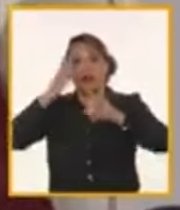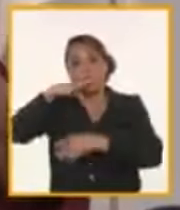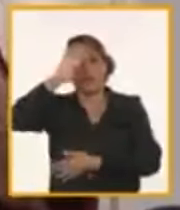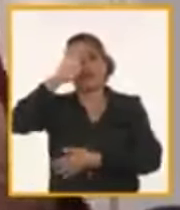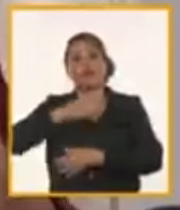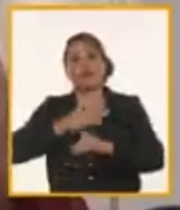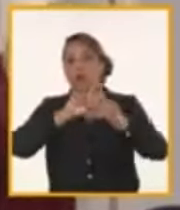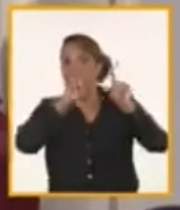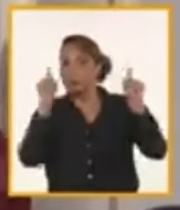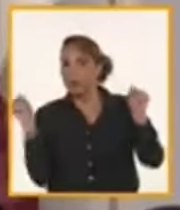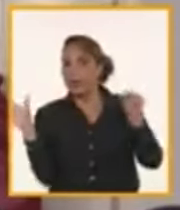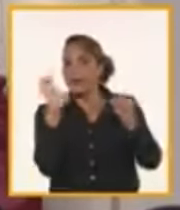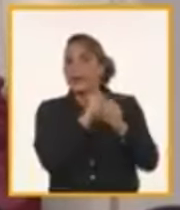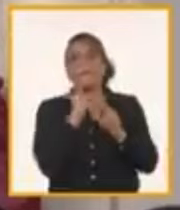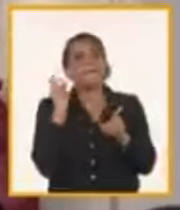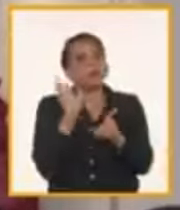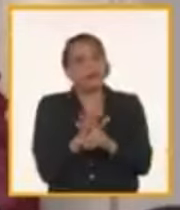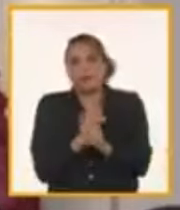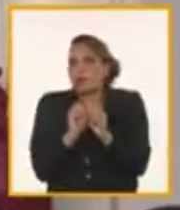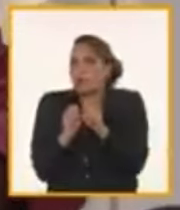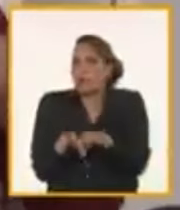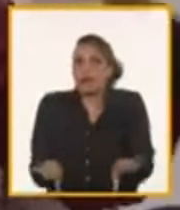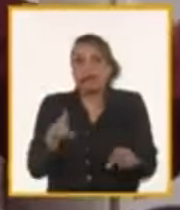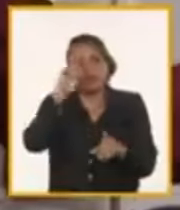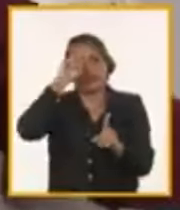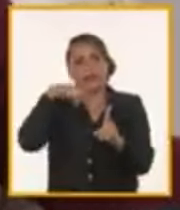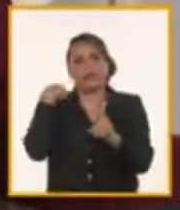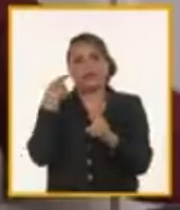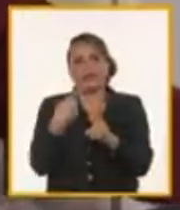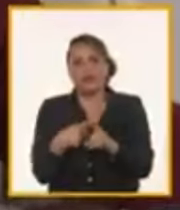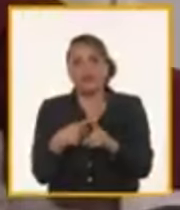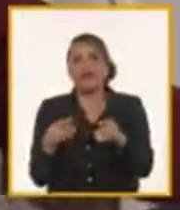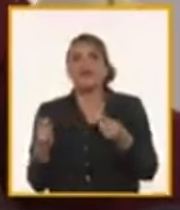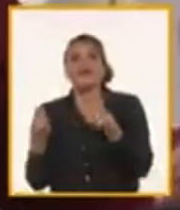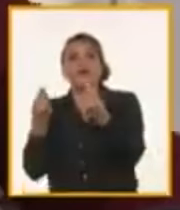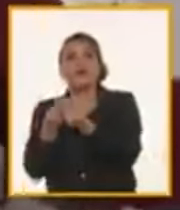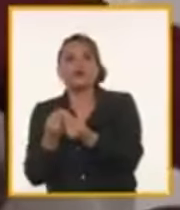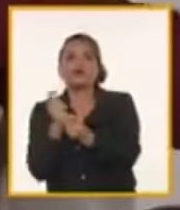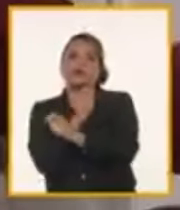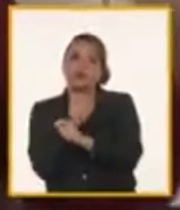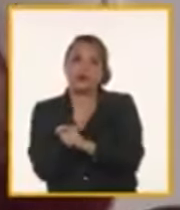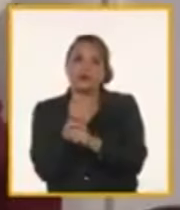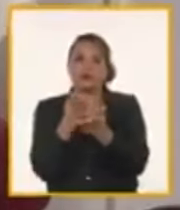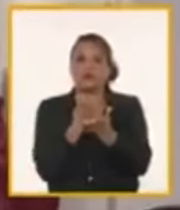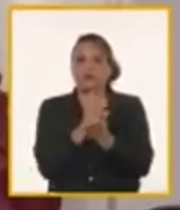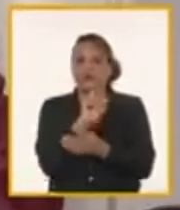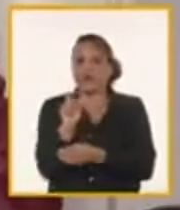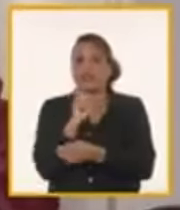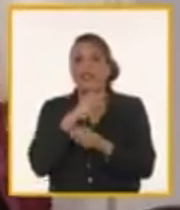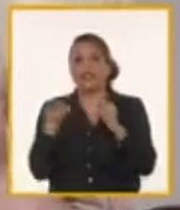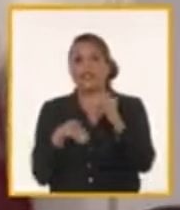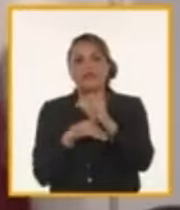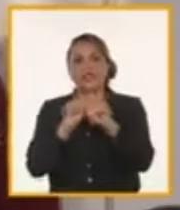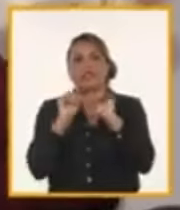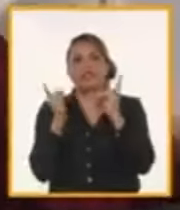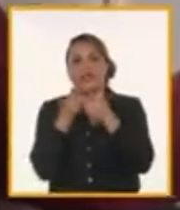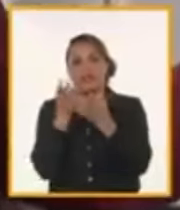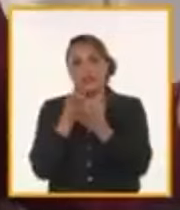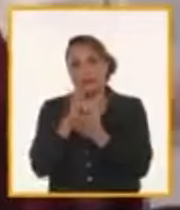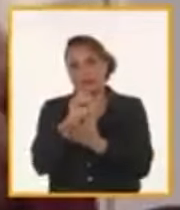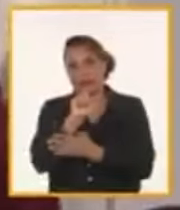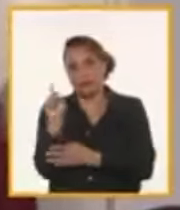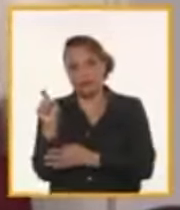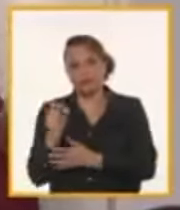también en septiembre el curso académico de Conjunto con el curso escolar en el nivel general de educación y bueno